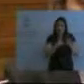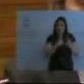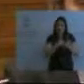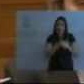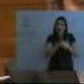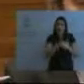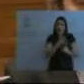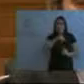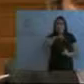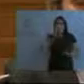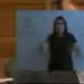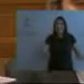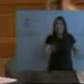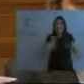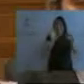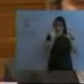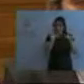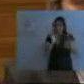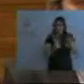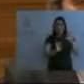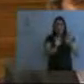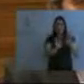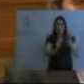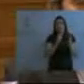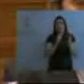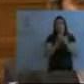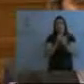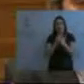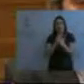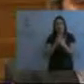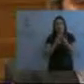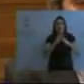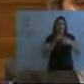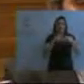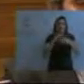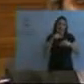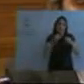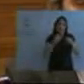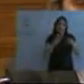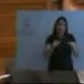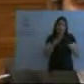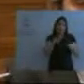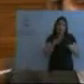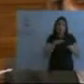multiplicarlas por 10 en algunos casos las tasas que debían de sufragar los astilleros asturianos por la